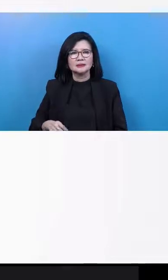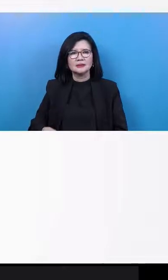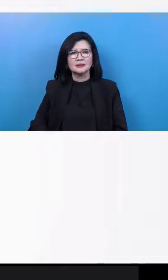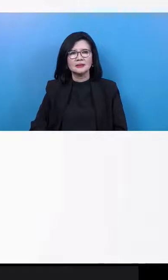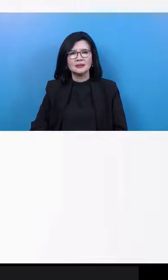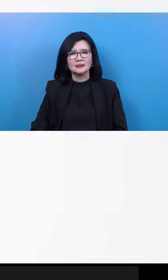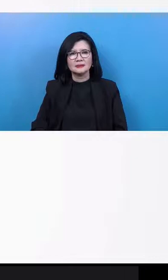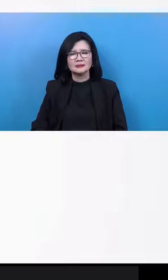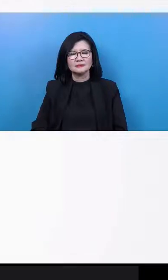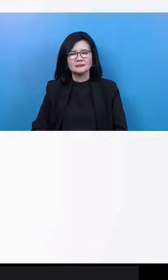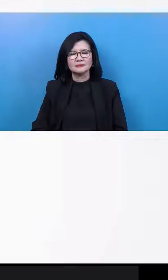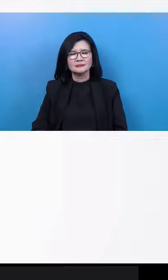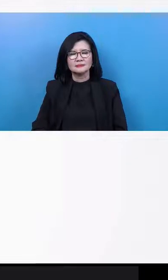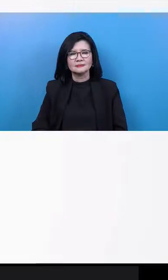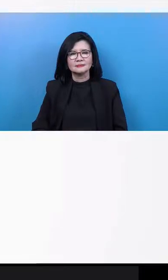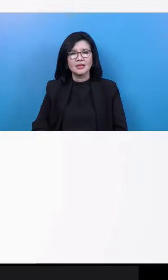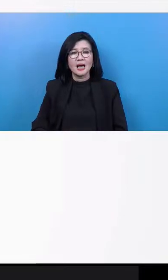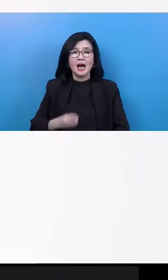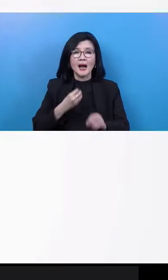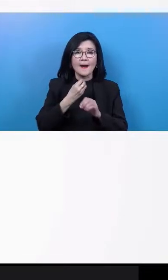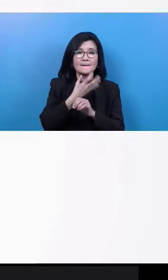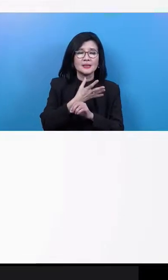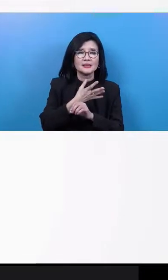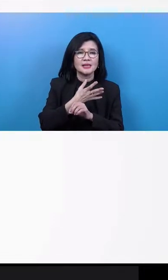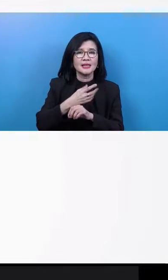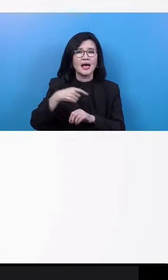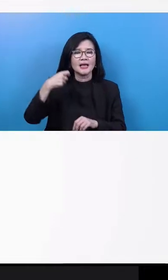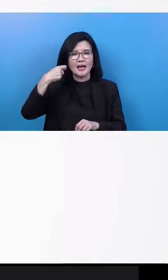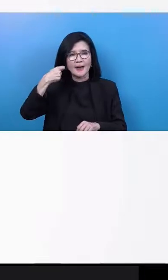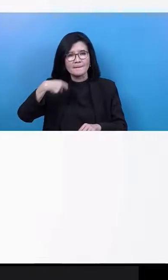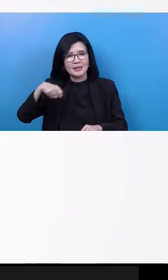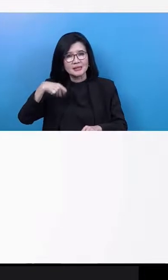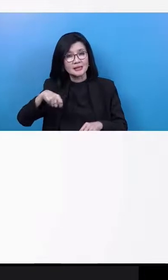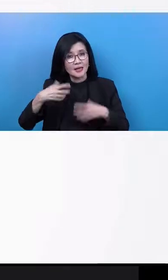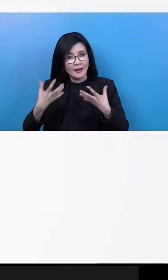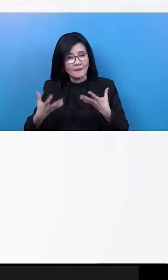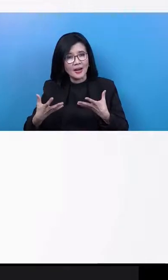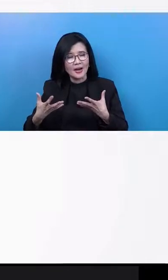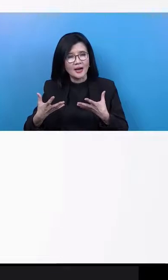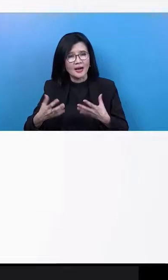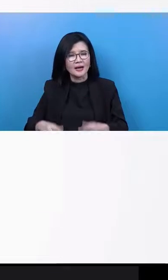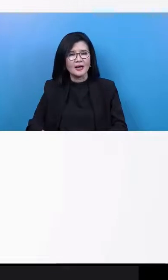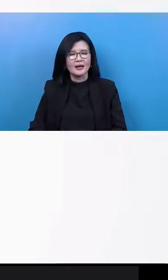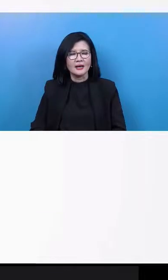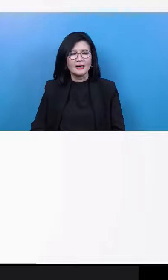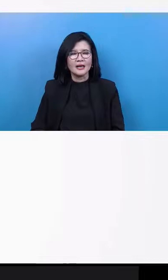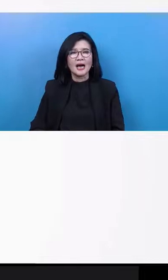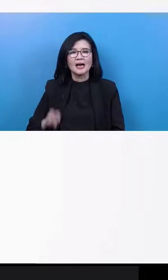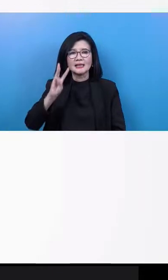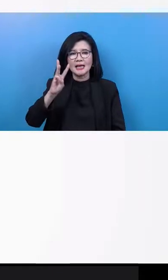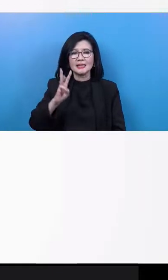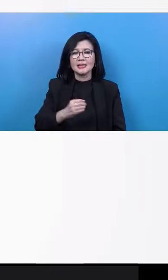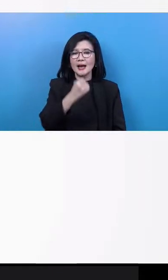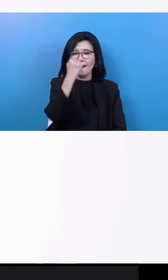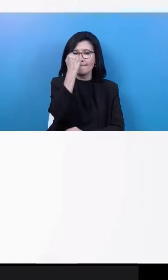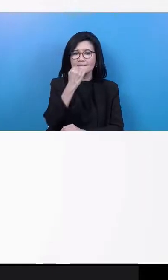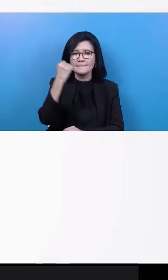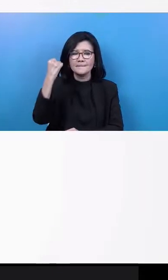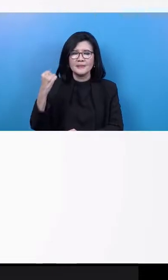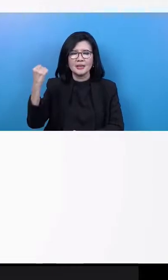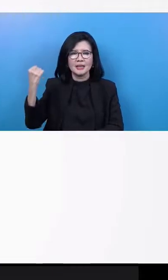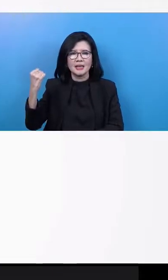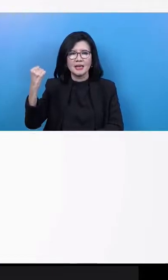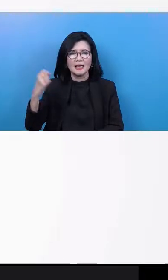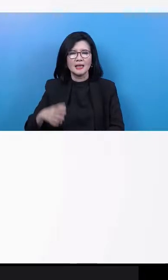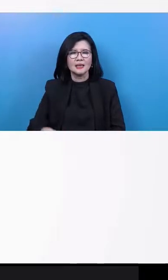temáticos principalmente: el abordaje de la gestión integral de riesgo y la salud de forma conjunta, el abordaje del